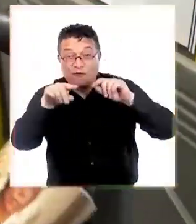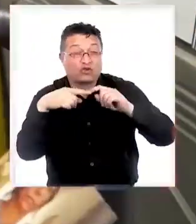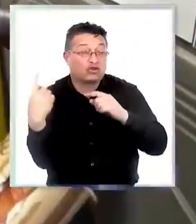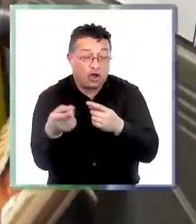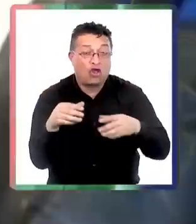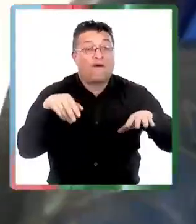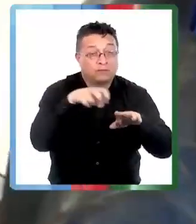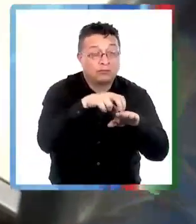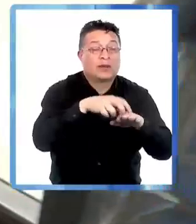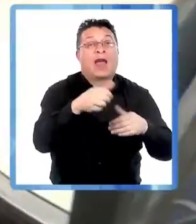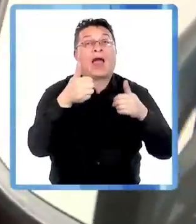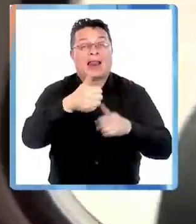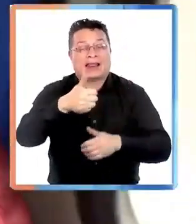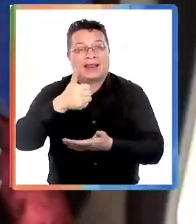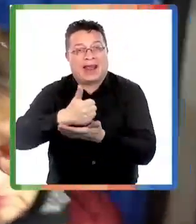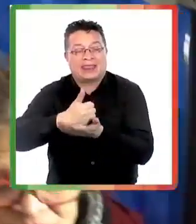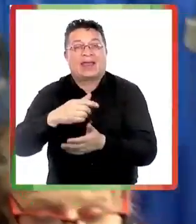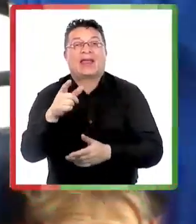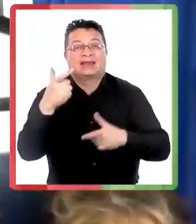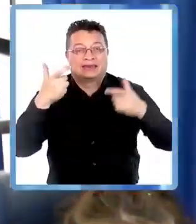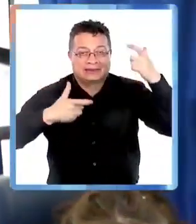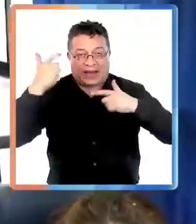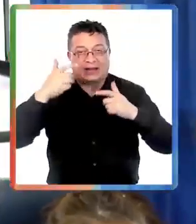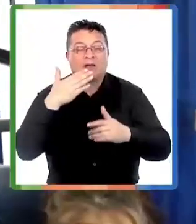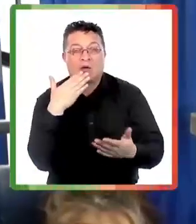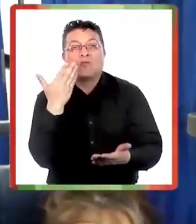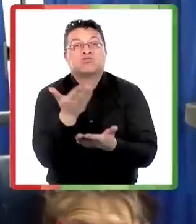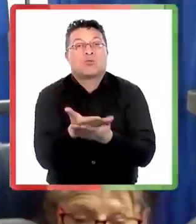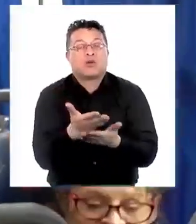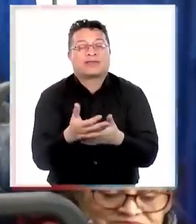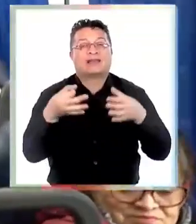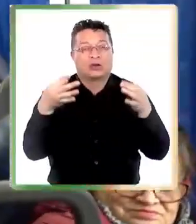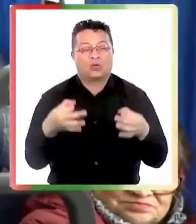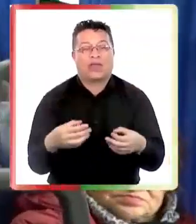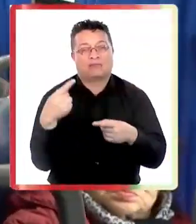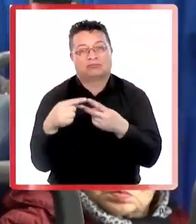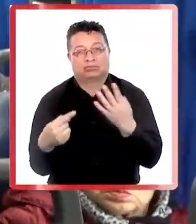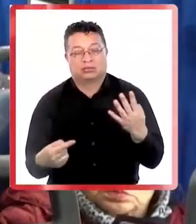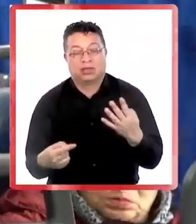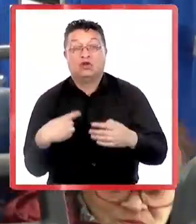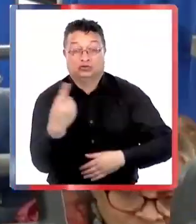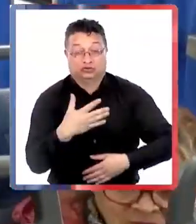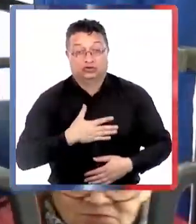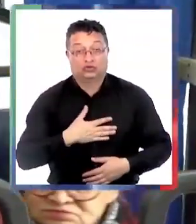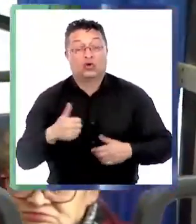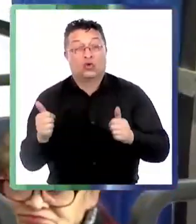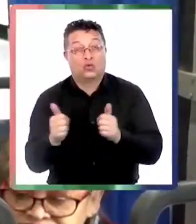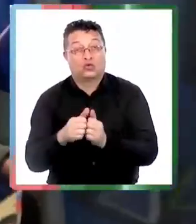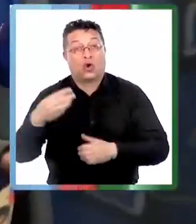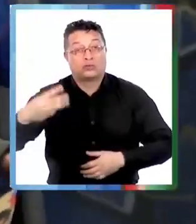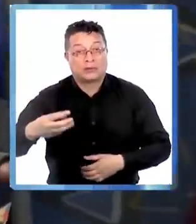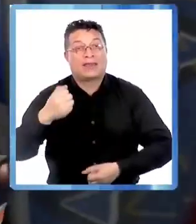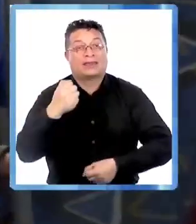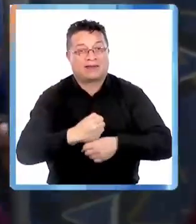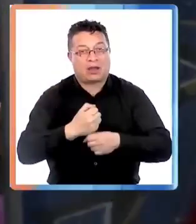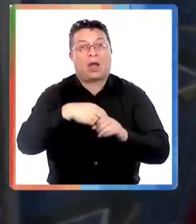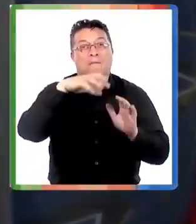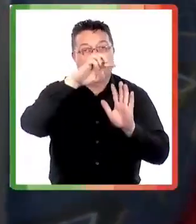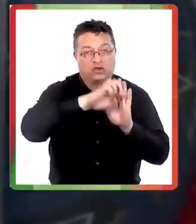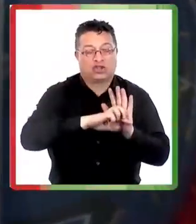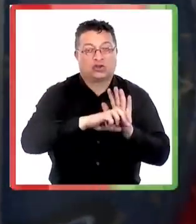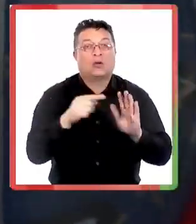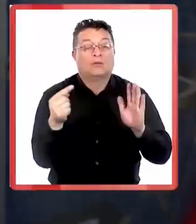una serie de reuniones con el alcalde de Talca, puesto que se está escuchando las propuestas de seguridad de entre ellas. Nosotros con el municipio y transporte estamos trabajando